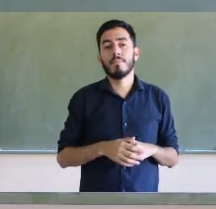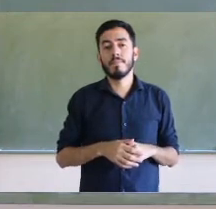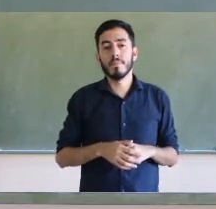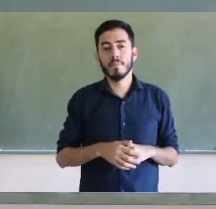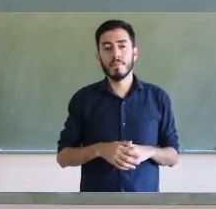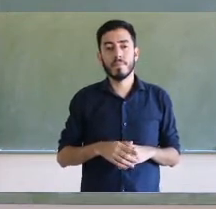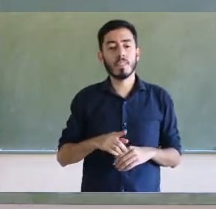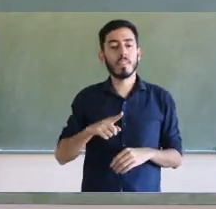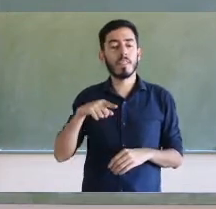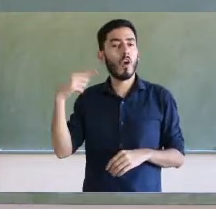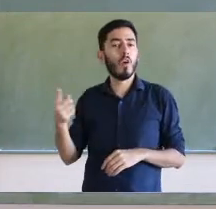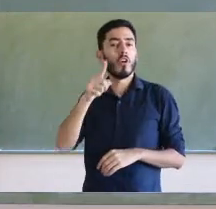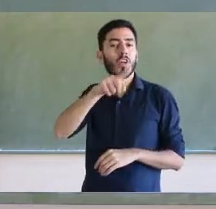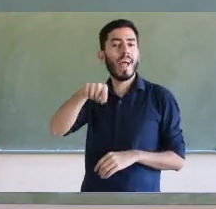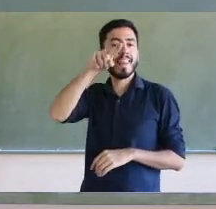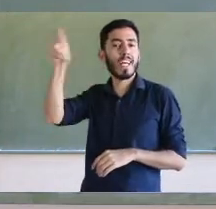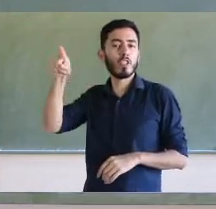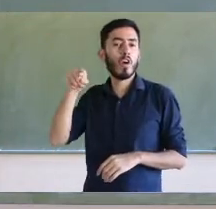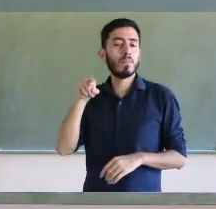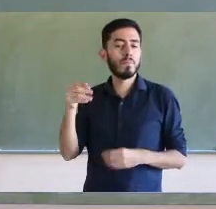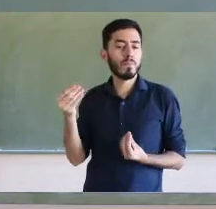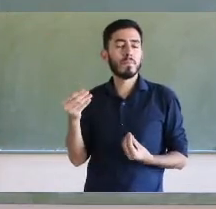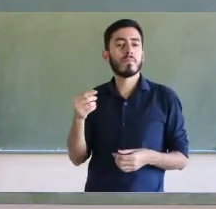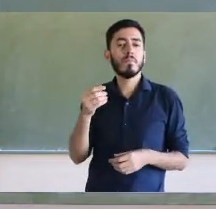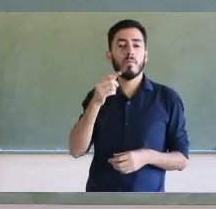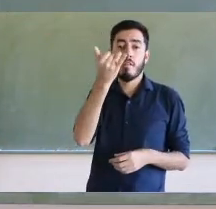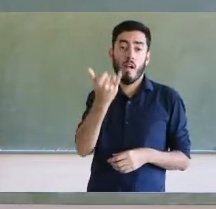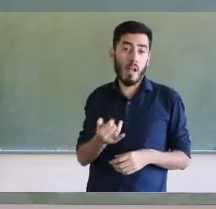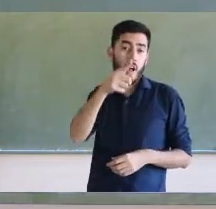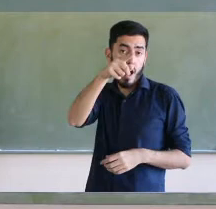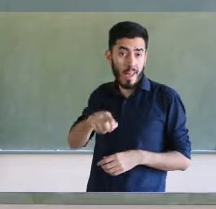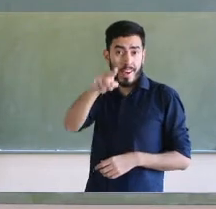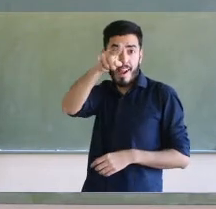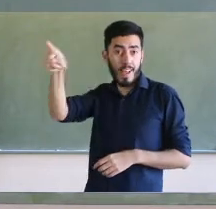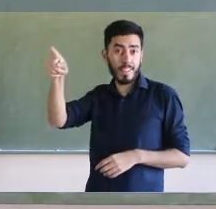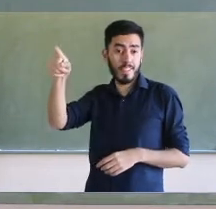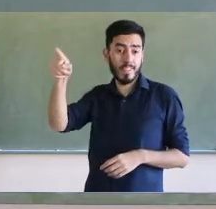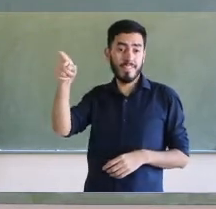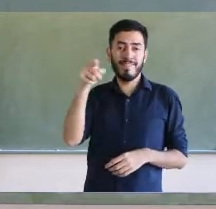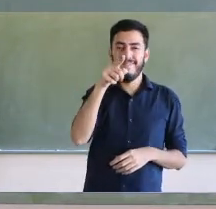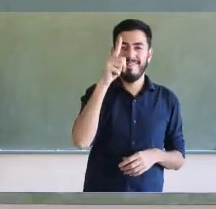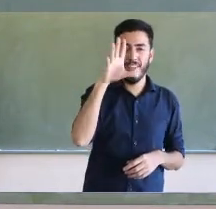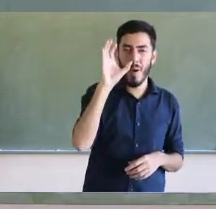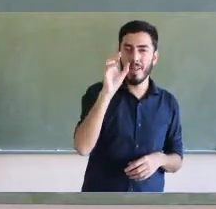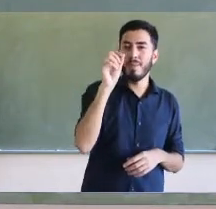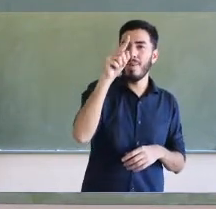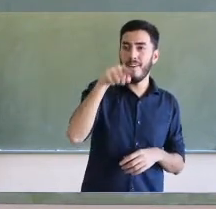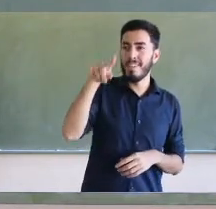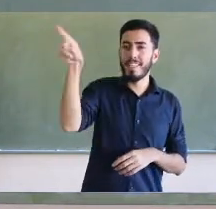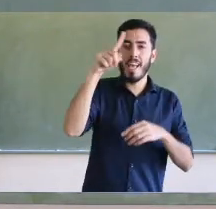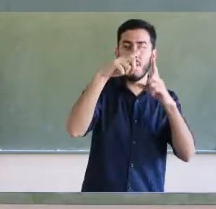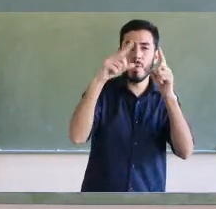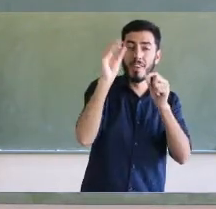fracciones. Radicación. ¿Sí? Tenemos una raíz, en este caso raíz cuadrada. ¿Sí? Recordemos que cuando no teníamos